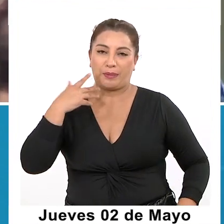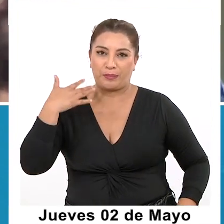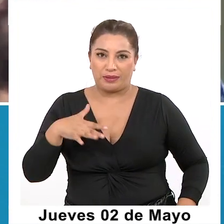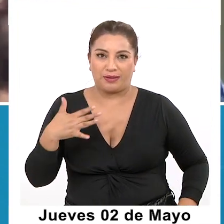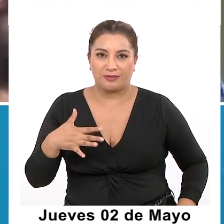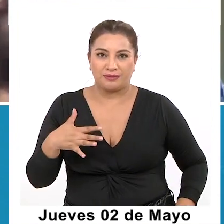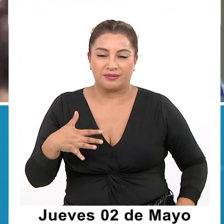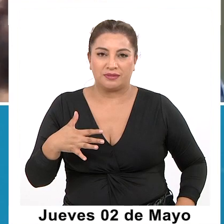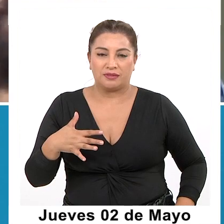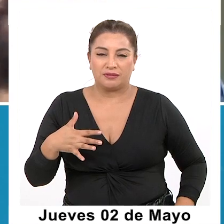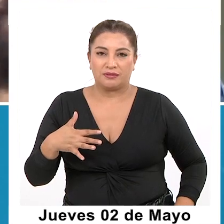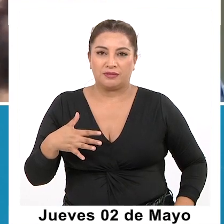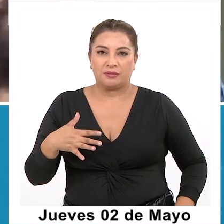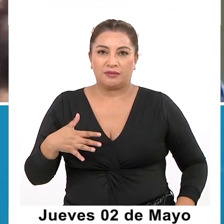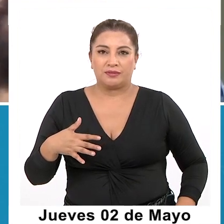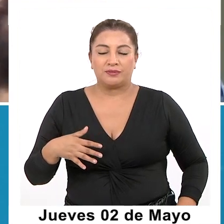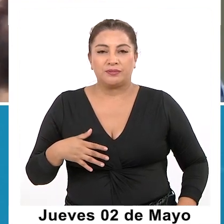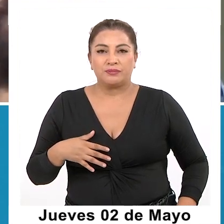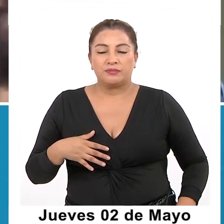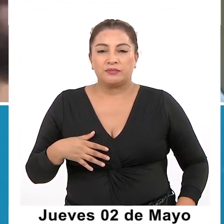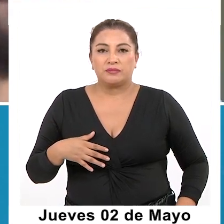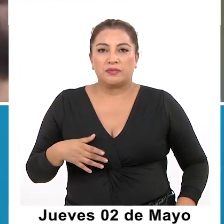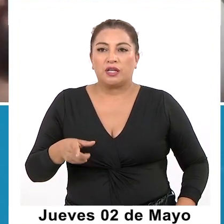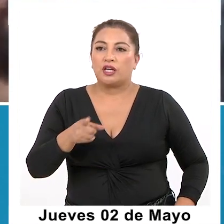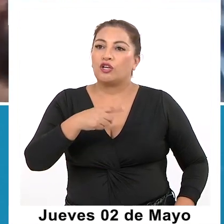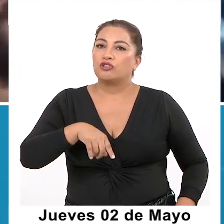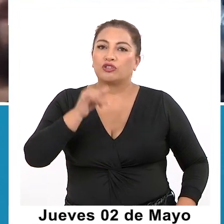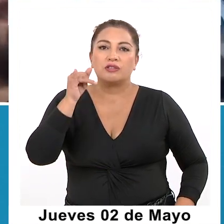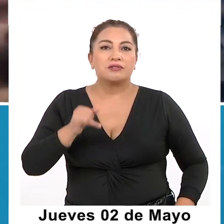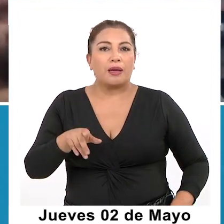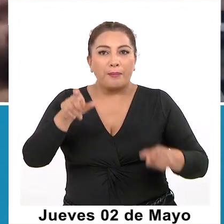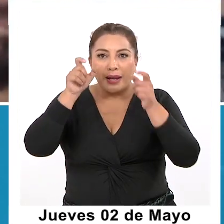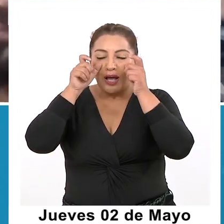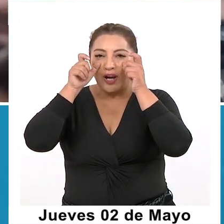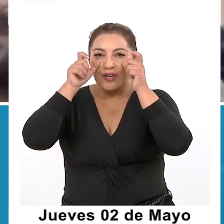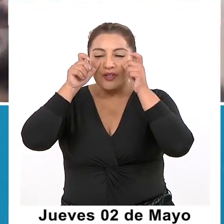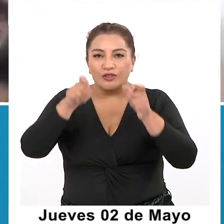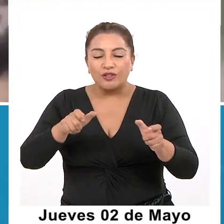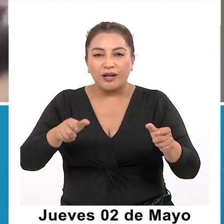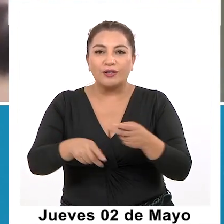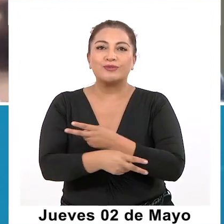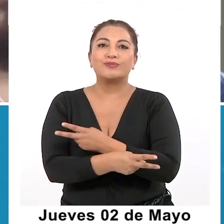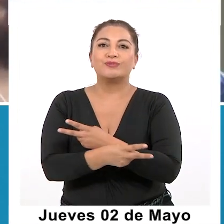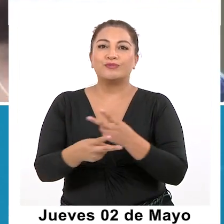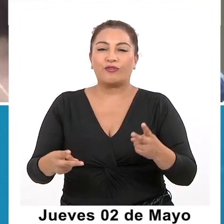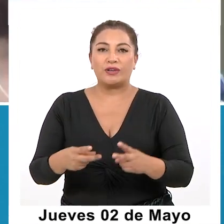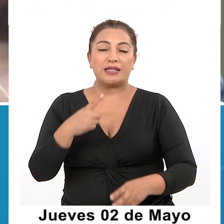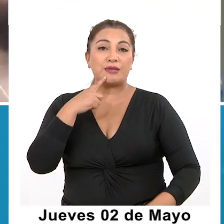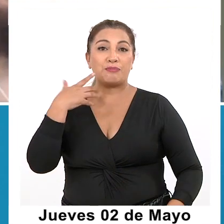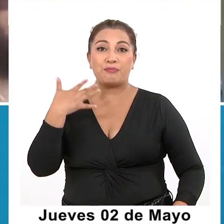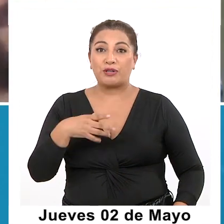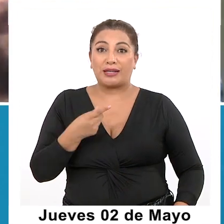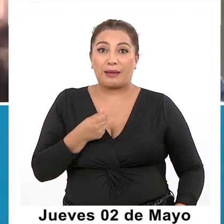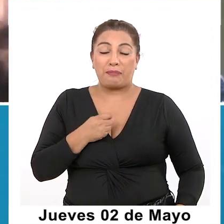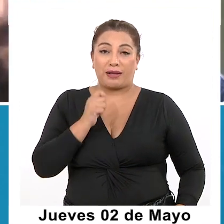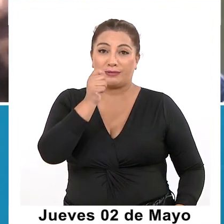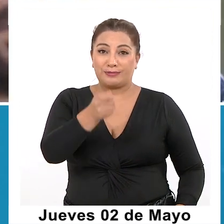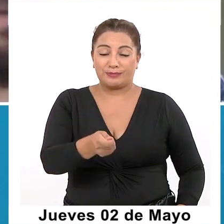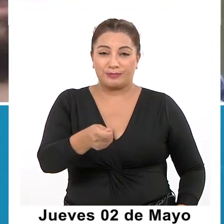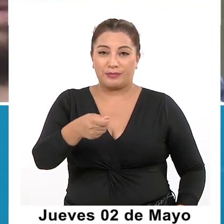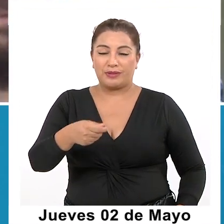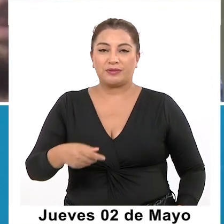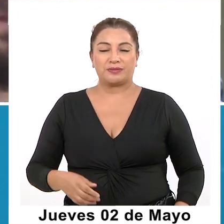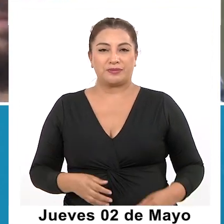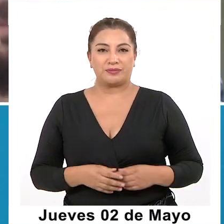somos unos unos custodios de la hacienda pública que podemos entregar importantes recursos importantes recursos a la hacienda